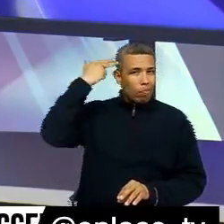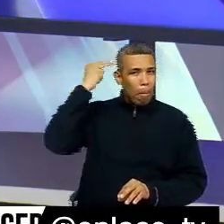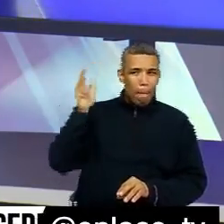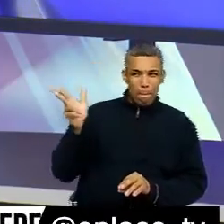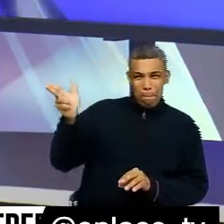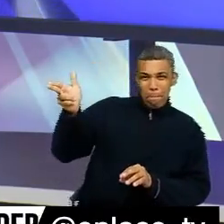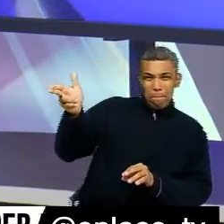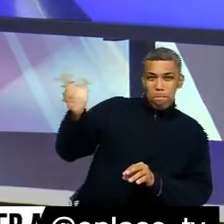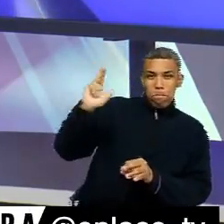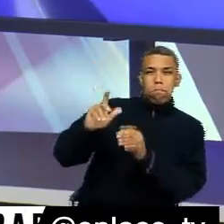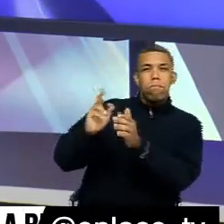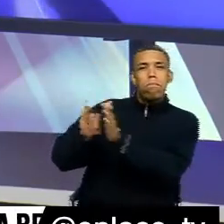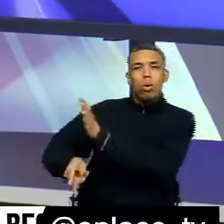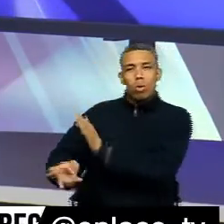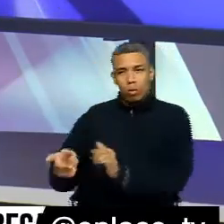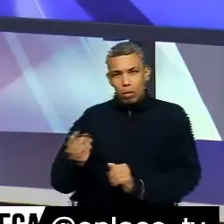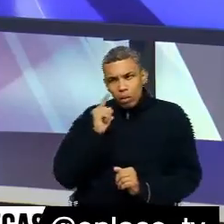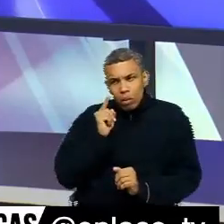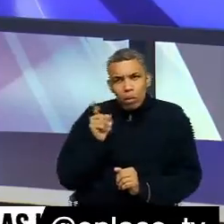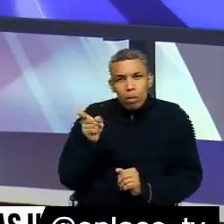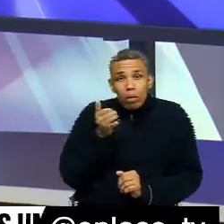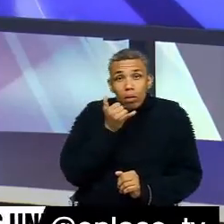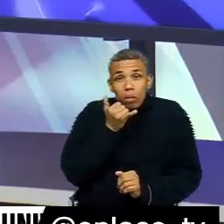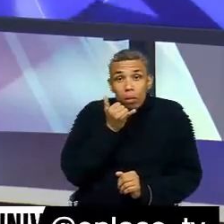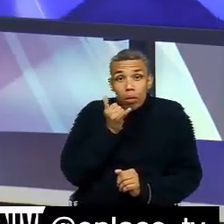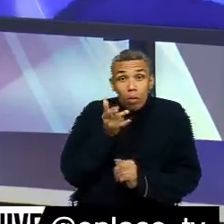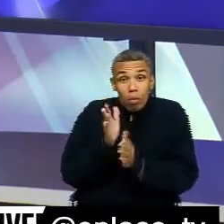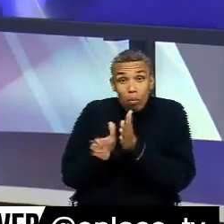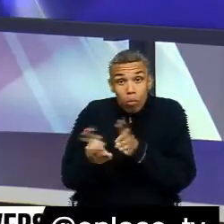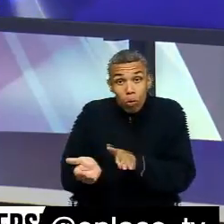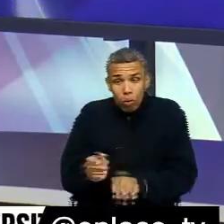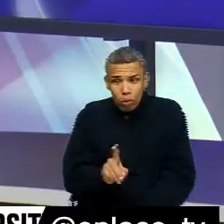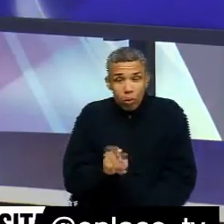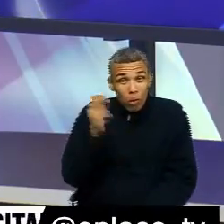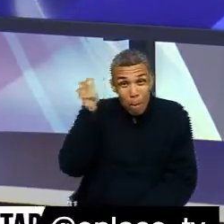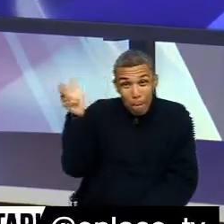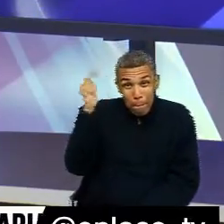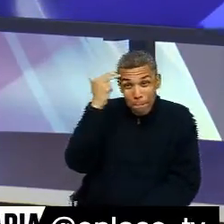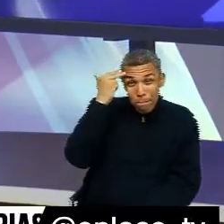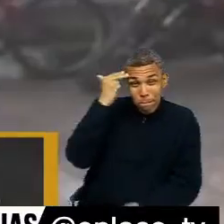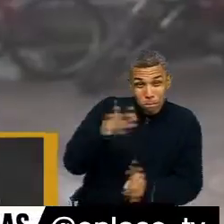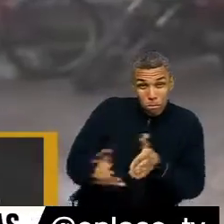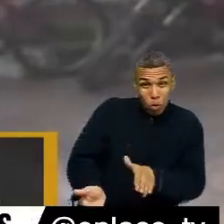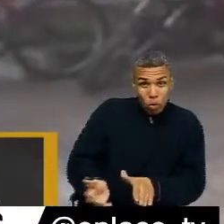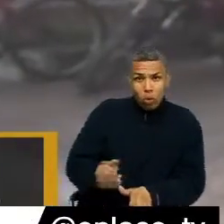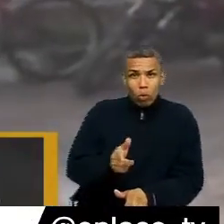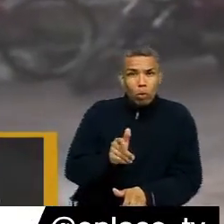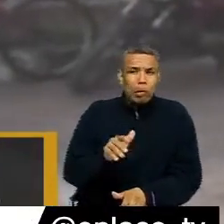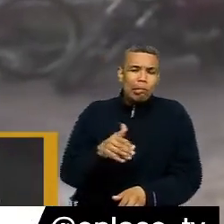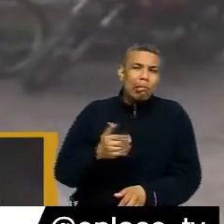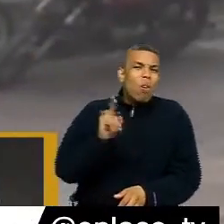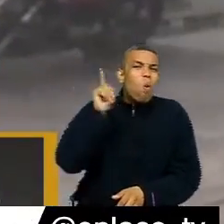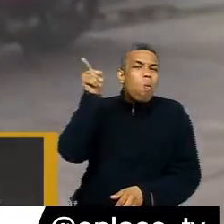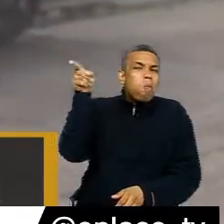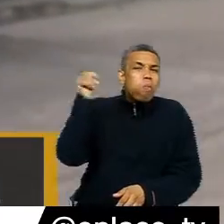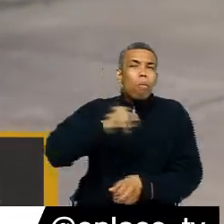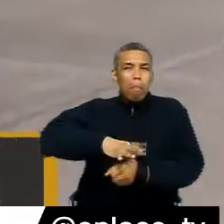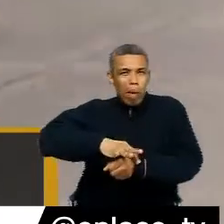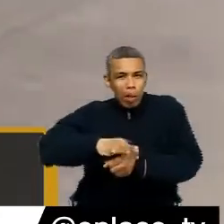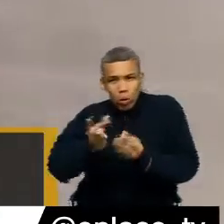barrio Villarelis 2. Su pronóstico en este momento es reservado. En confusos hechos, sobre las 6:50 de la